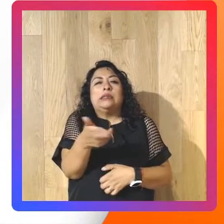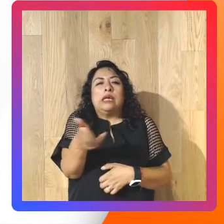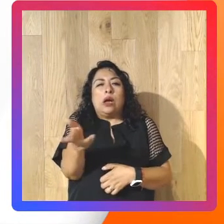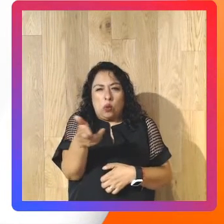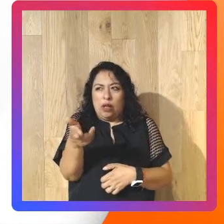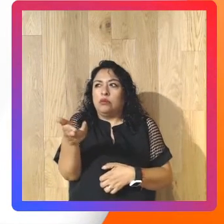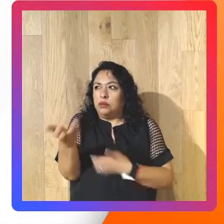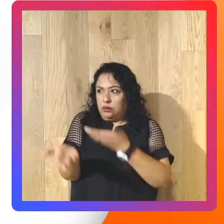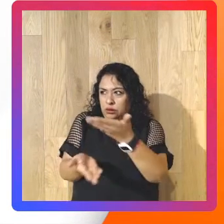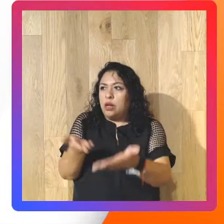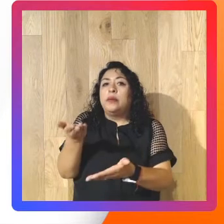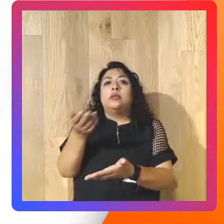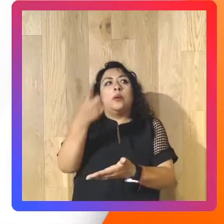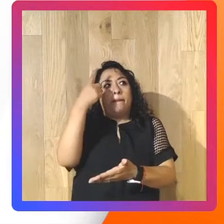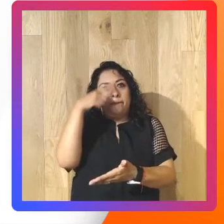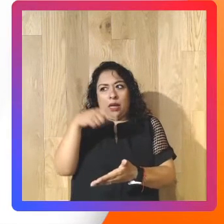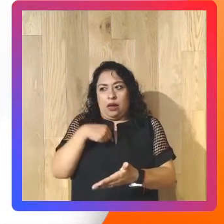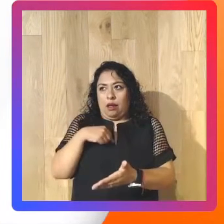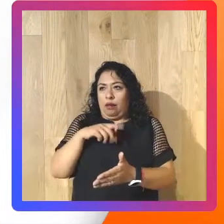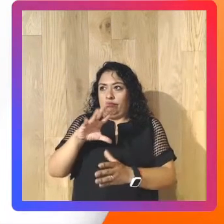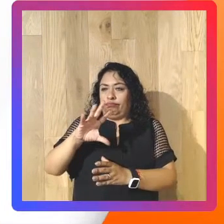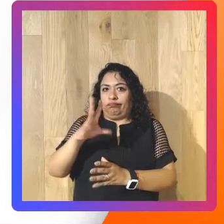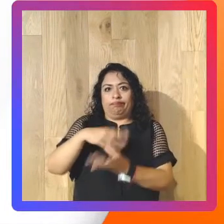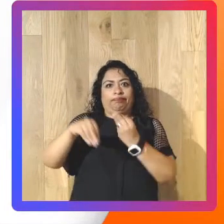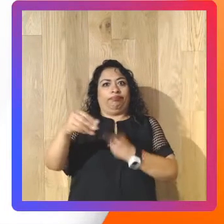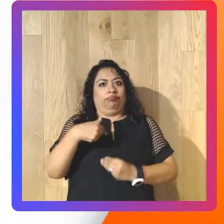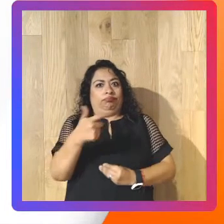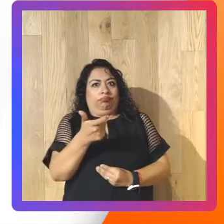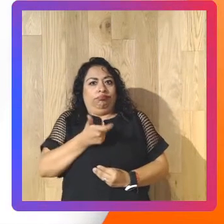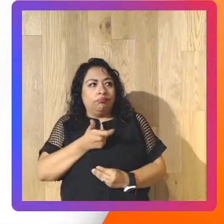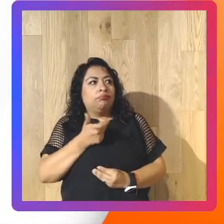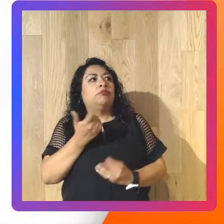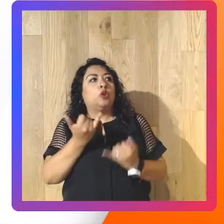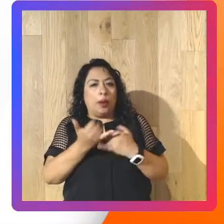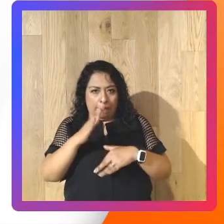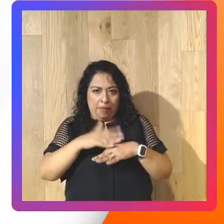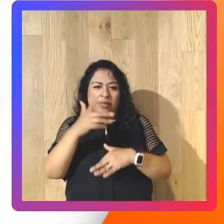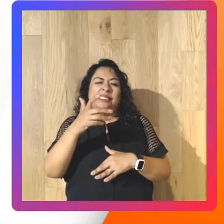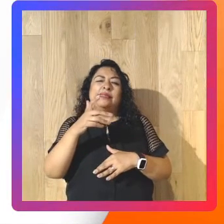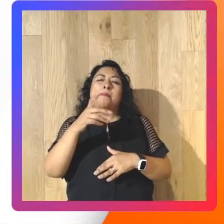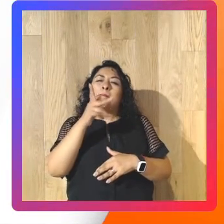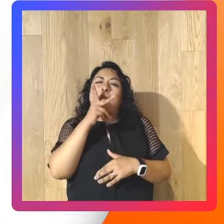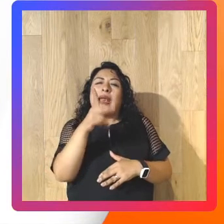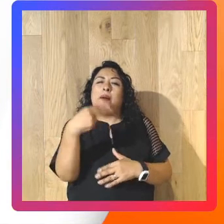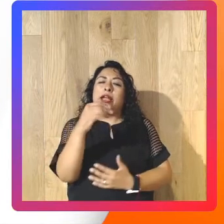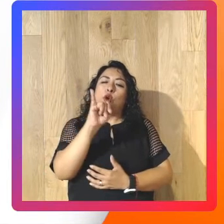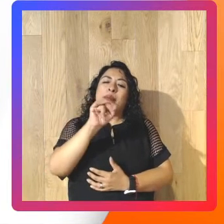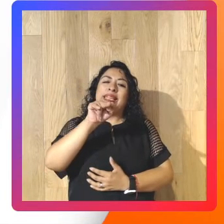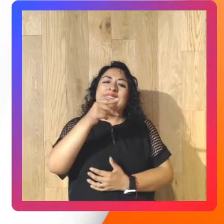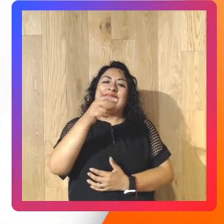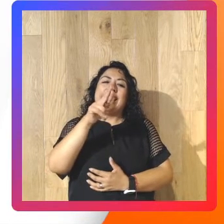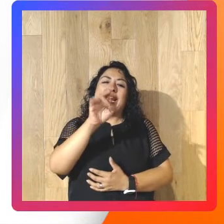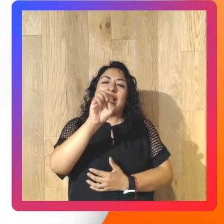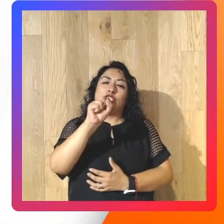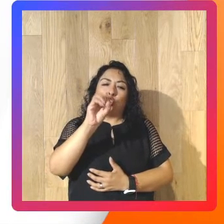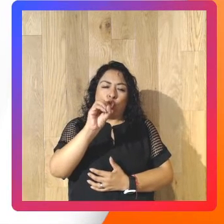van directamente a la parte de su ingreso y por eso ampliamos más a ingreso digno. Pero